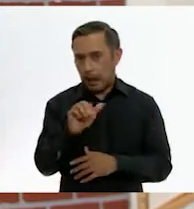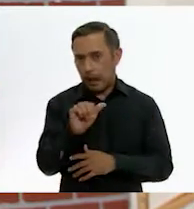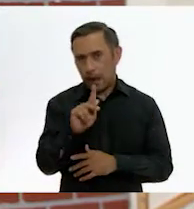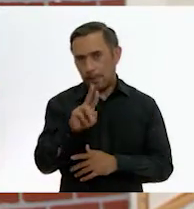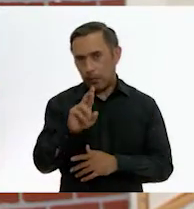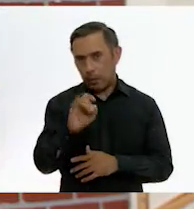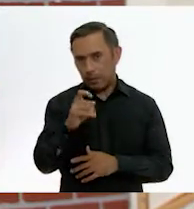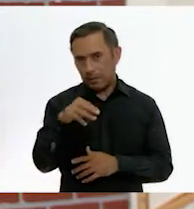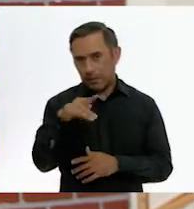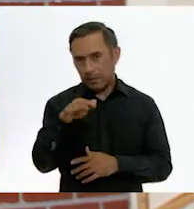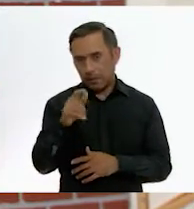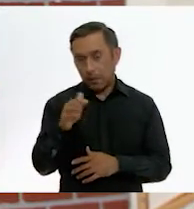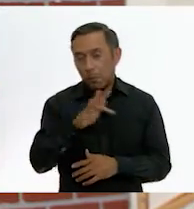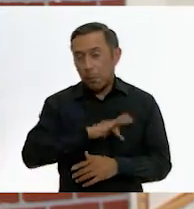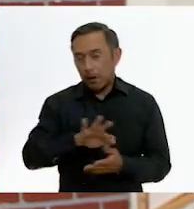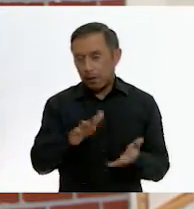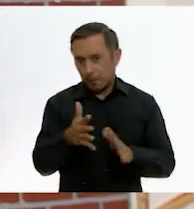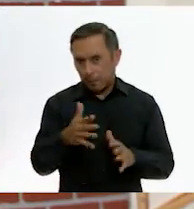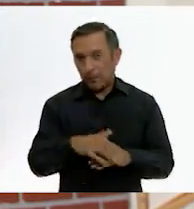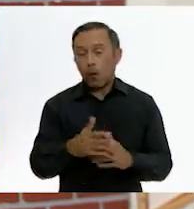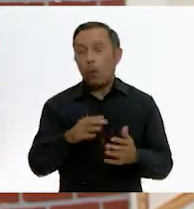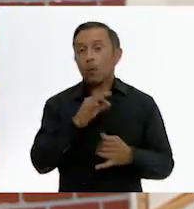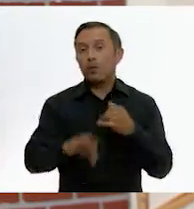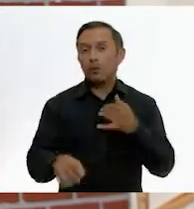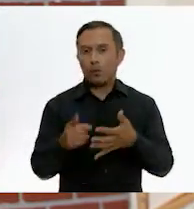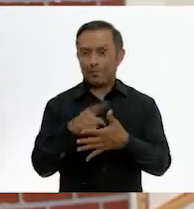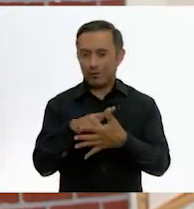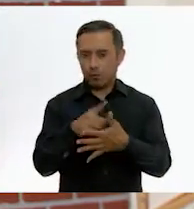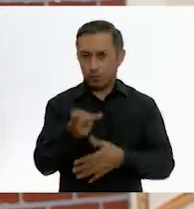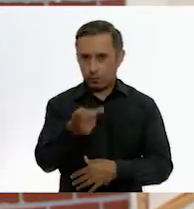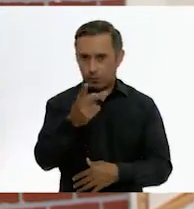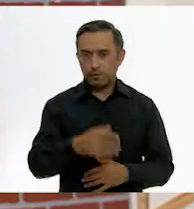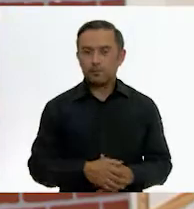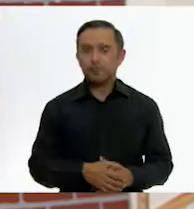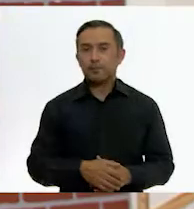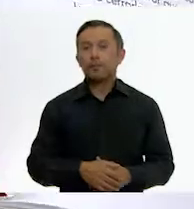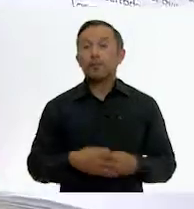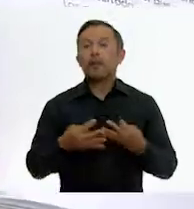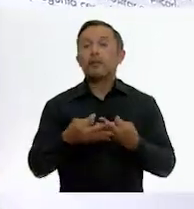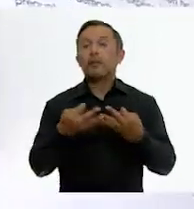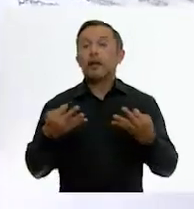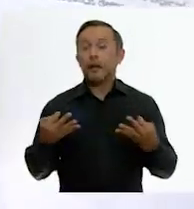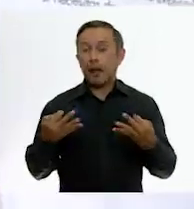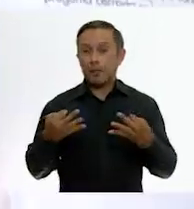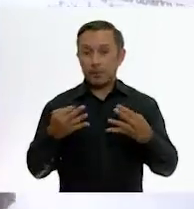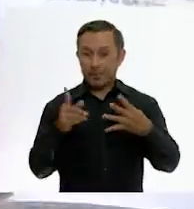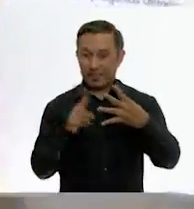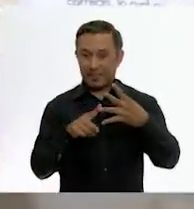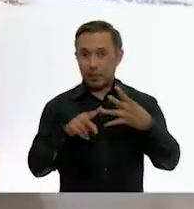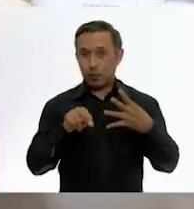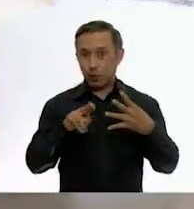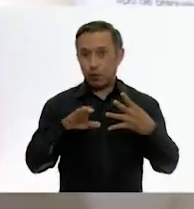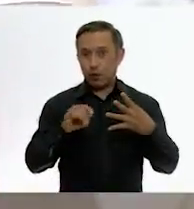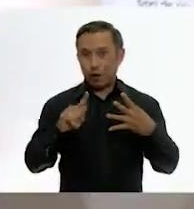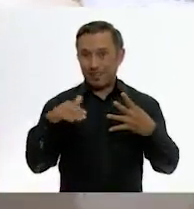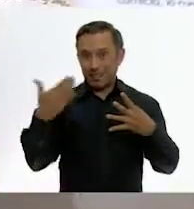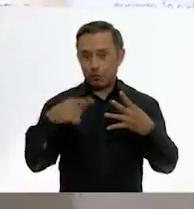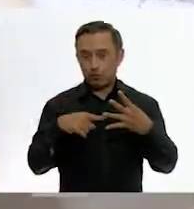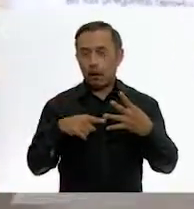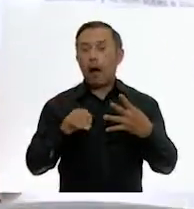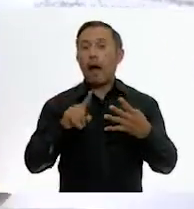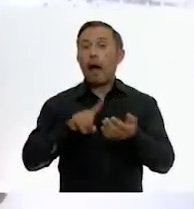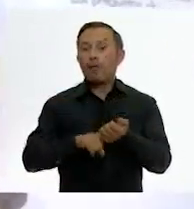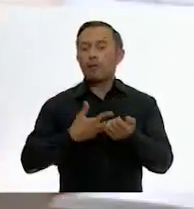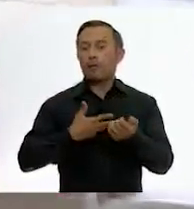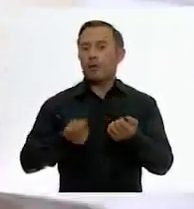por último tenemos la pregunta 5 que dice en el núcleo externo de la tierra se genera la gravedad y también si